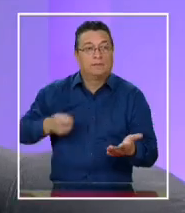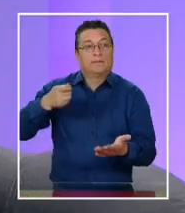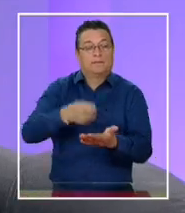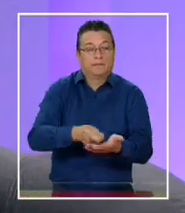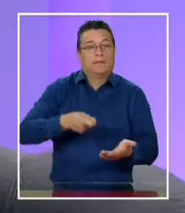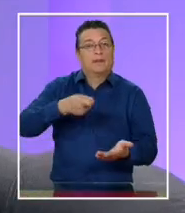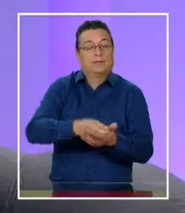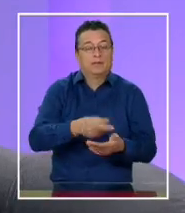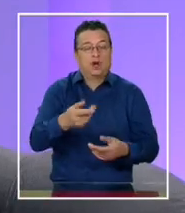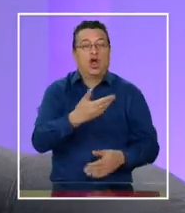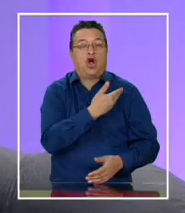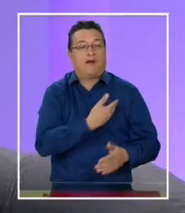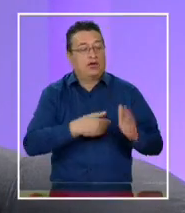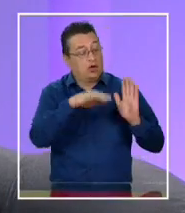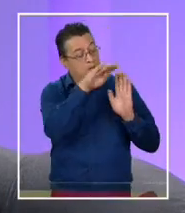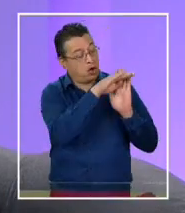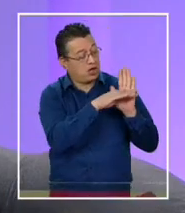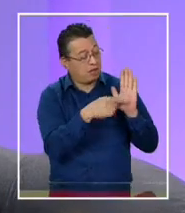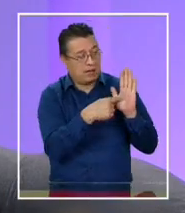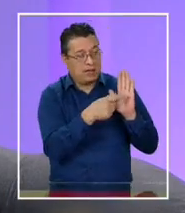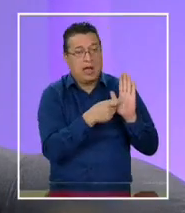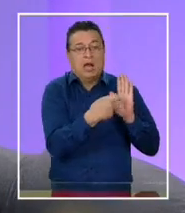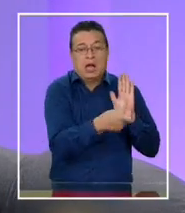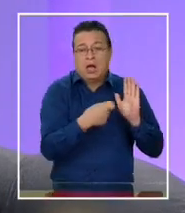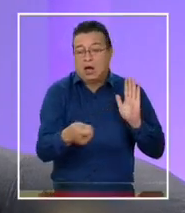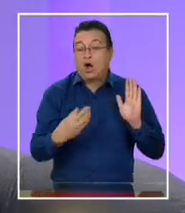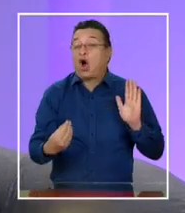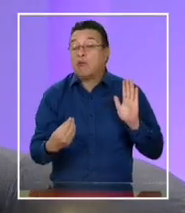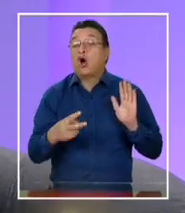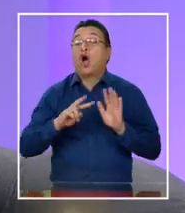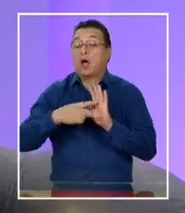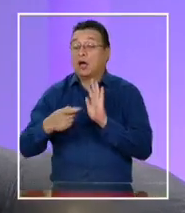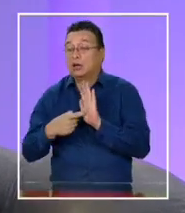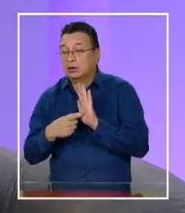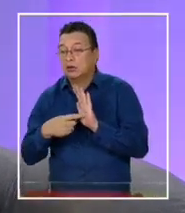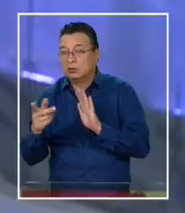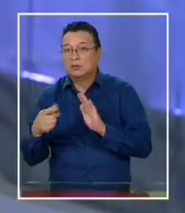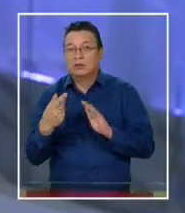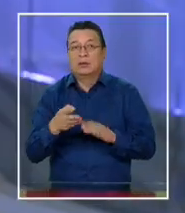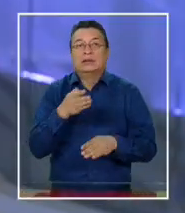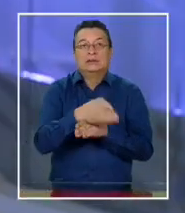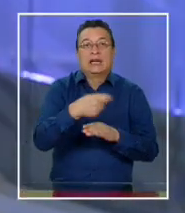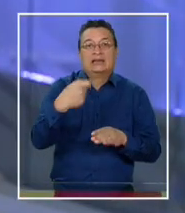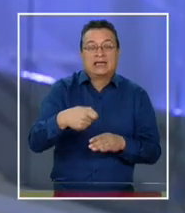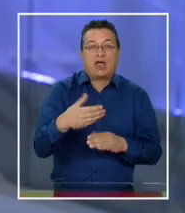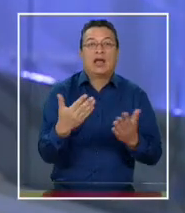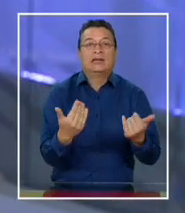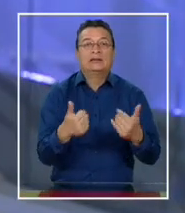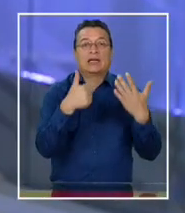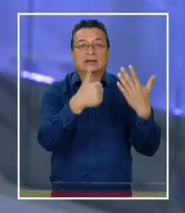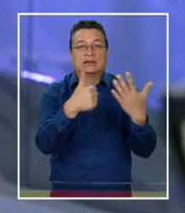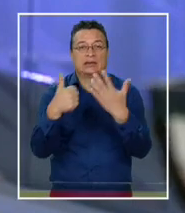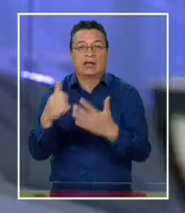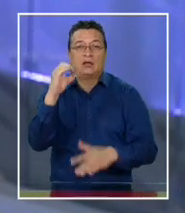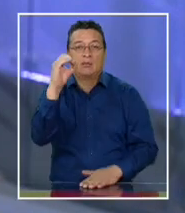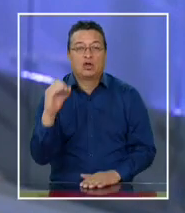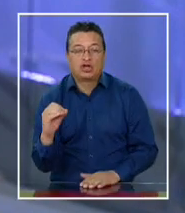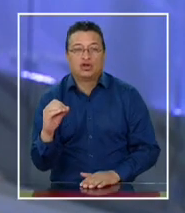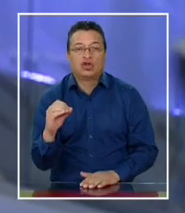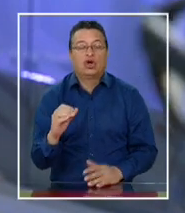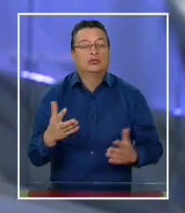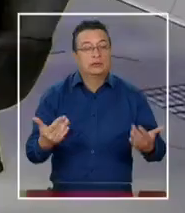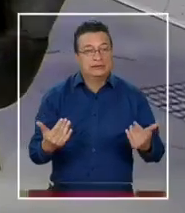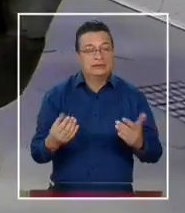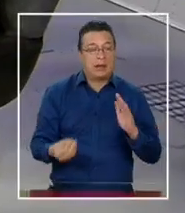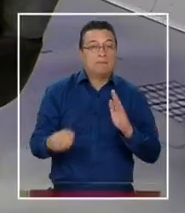Los ejes del gobierno los programas del gobierno hay que ir al senado la realidad es distinta se necesita dos tercios de los votos no mayoría